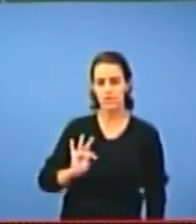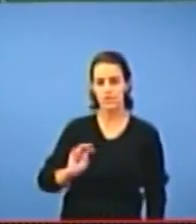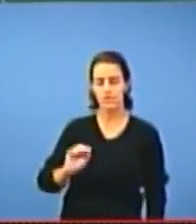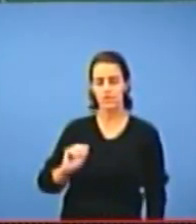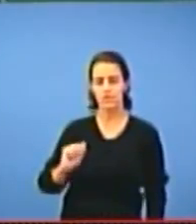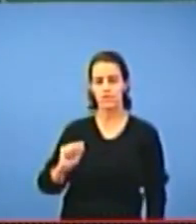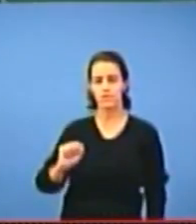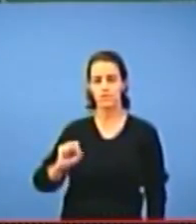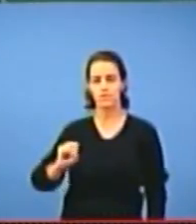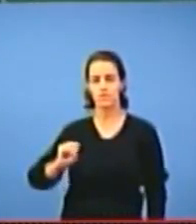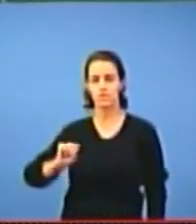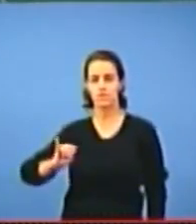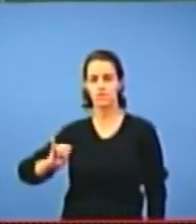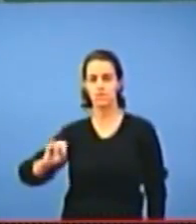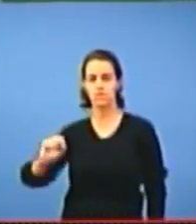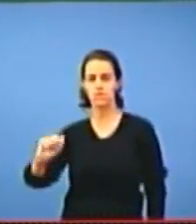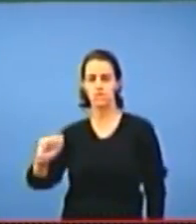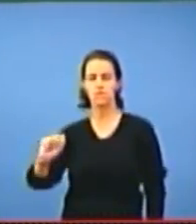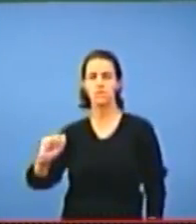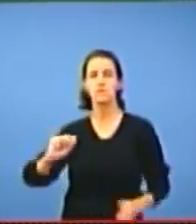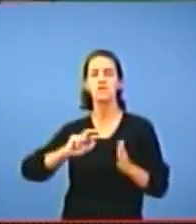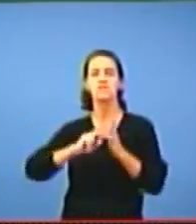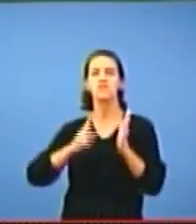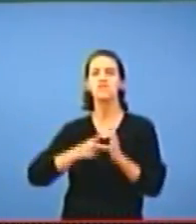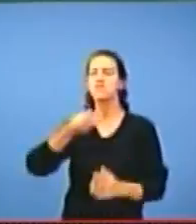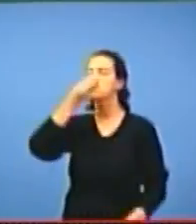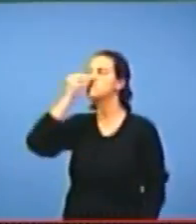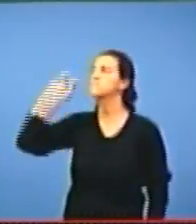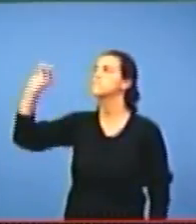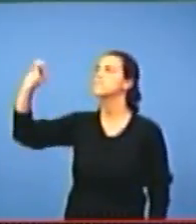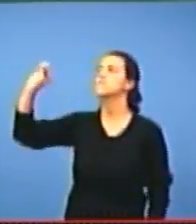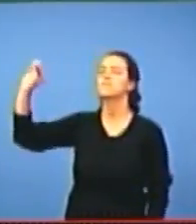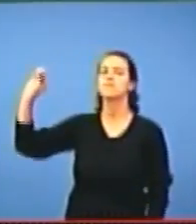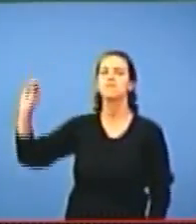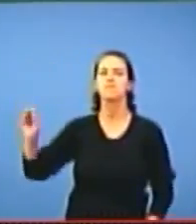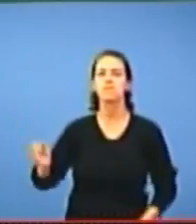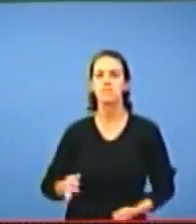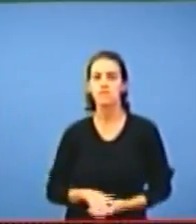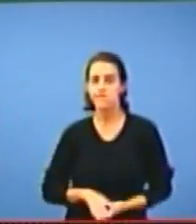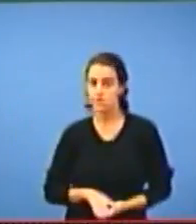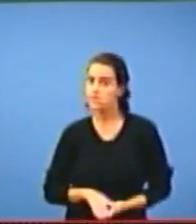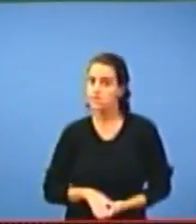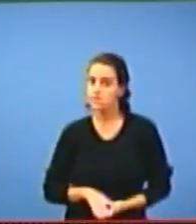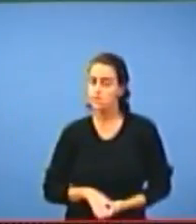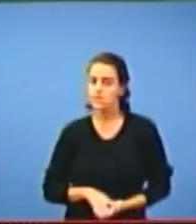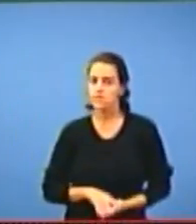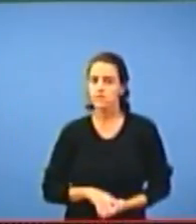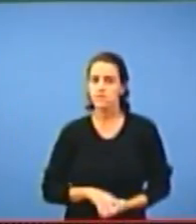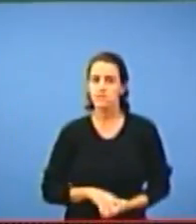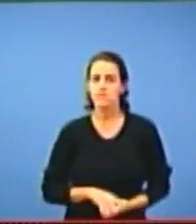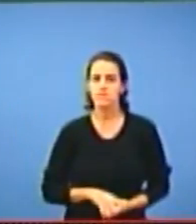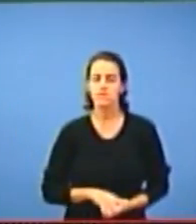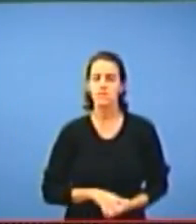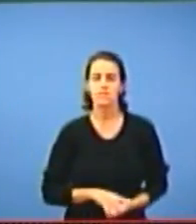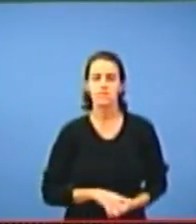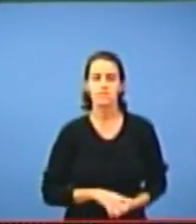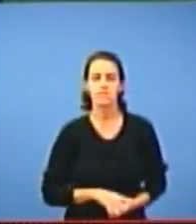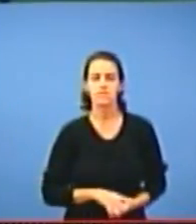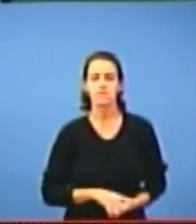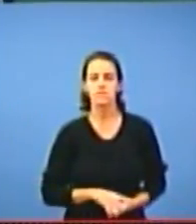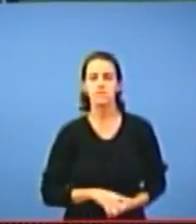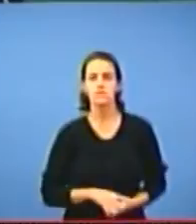que tú le dabas valor. Todo aquello que tú predicaste. Todo aquello que tú valorizabas ahora ya no tiene valor. Tú entraste